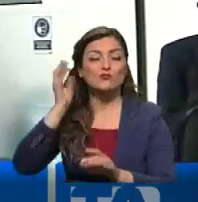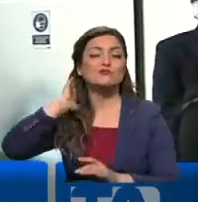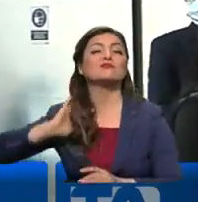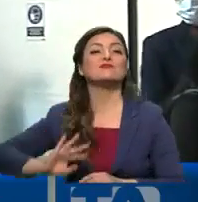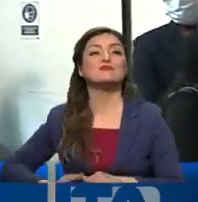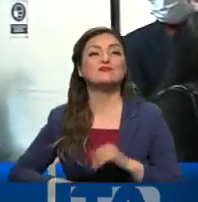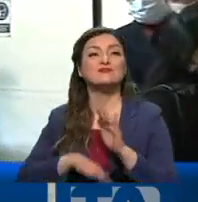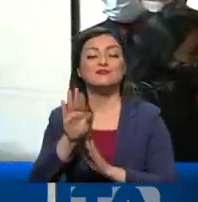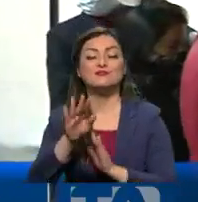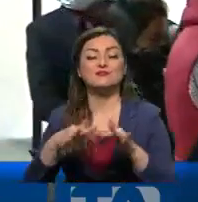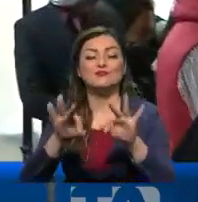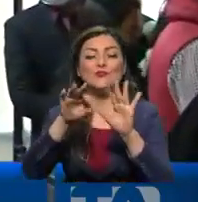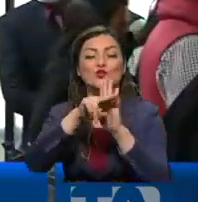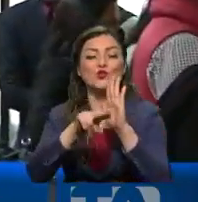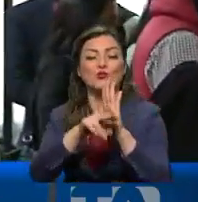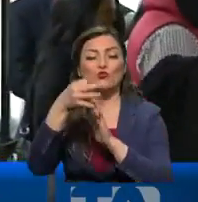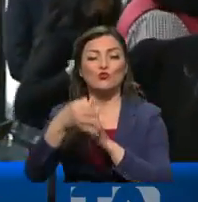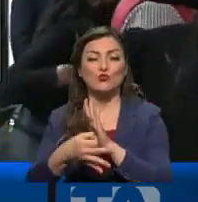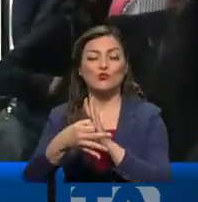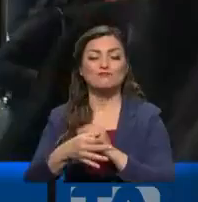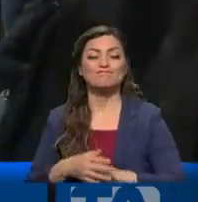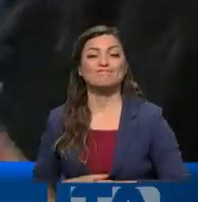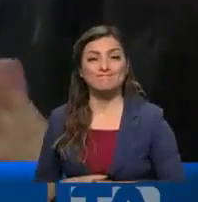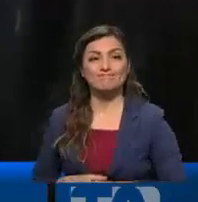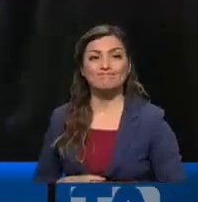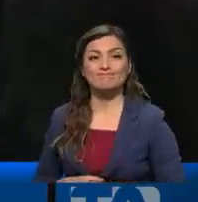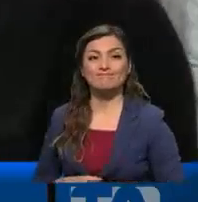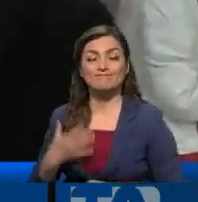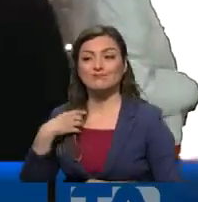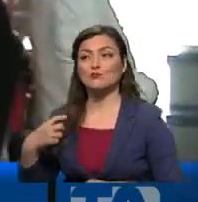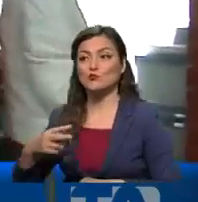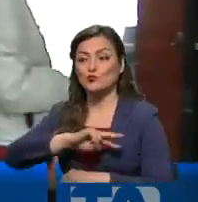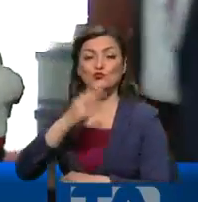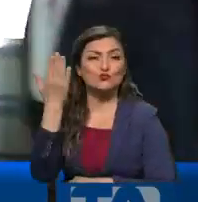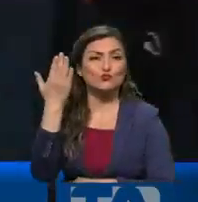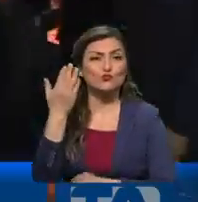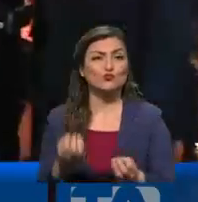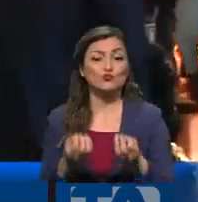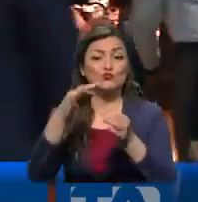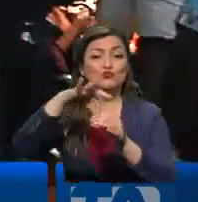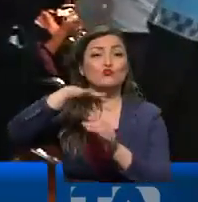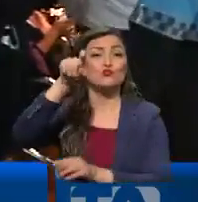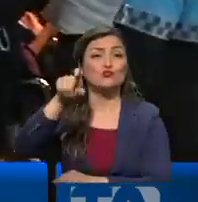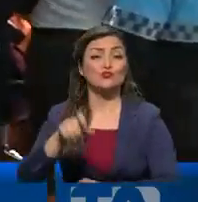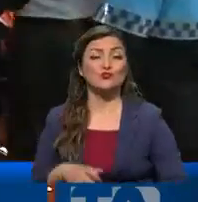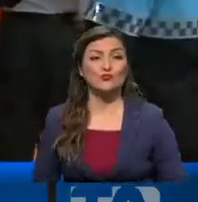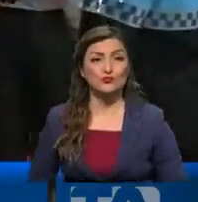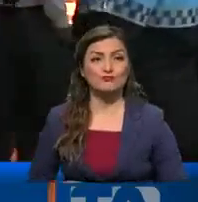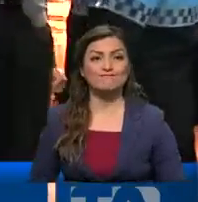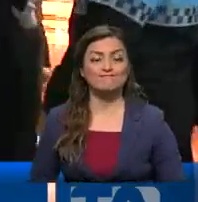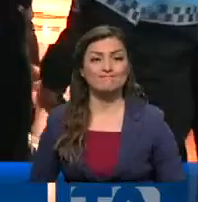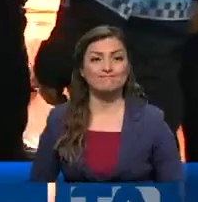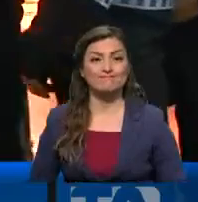lo importante, cumplir con la normativa y que se nombre a la vicealcaldesa el día de hoy. Para elegir a la vicealcaldesa, ¿cuántos votos se necesitan? La